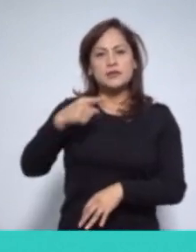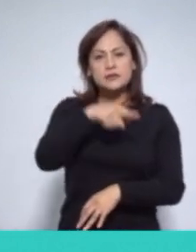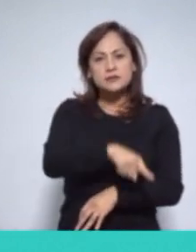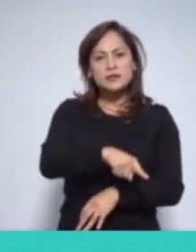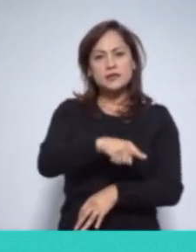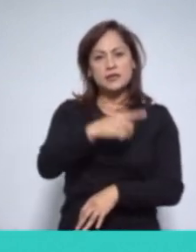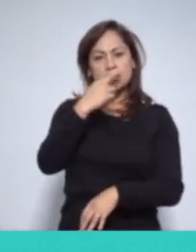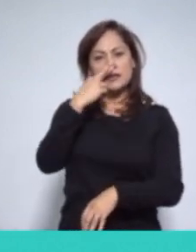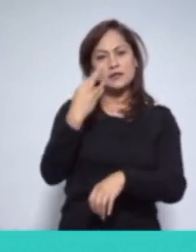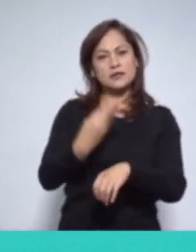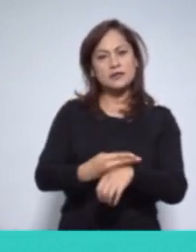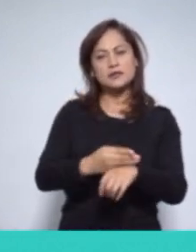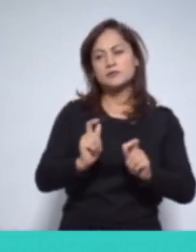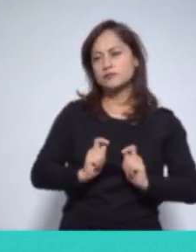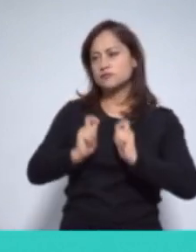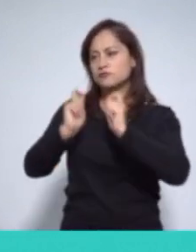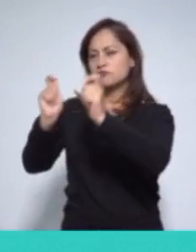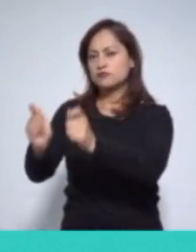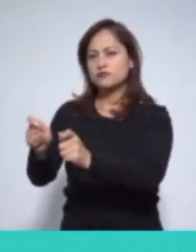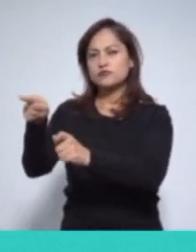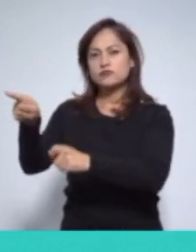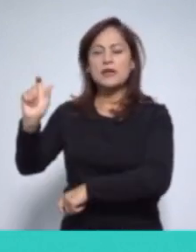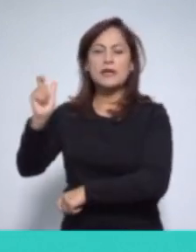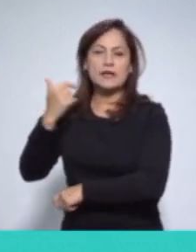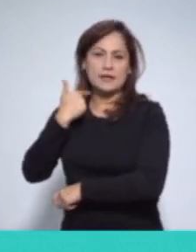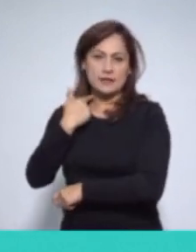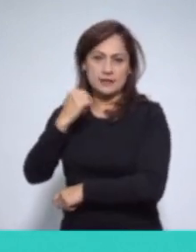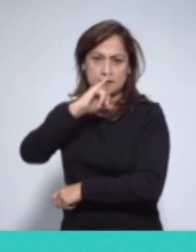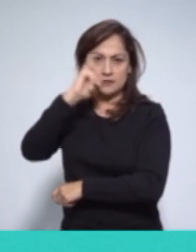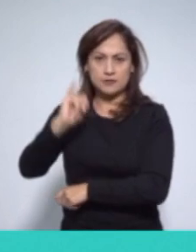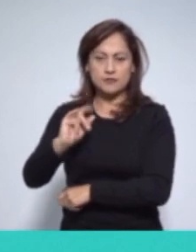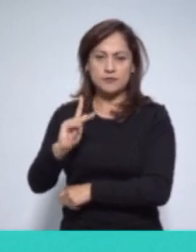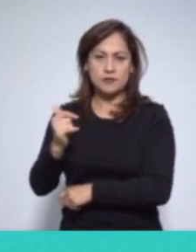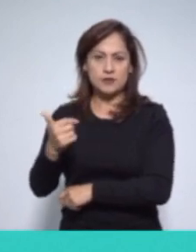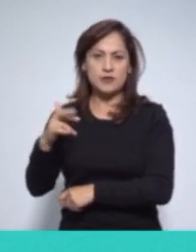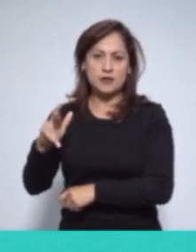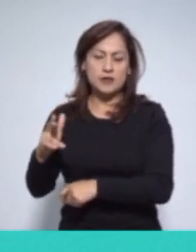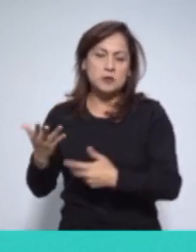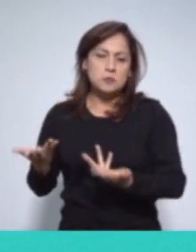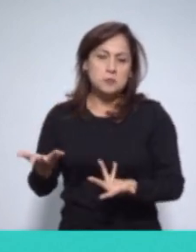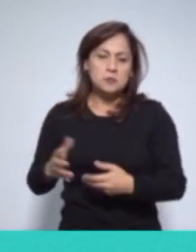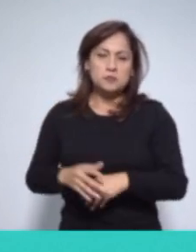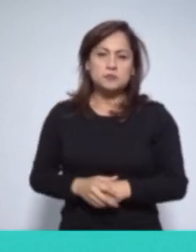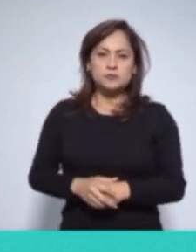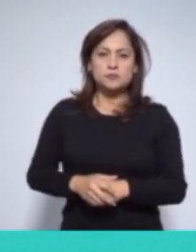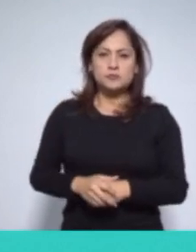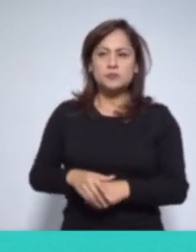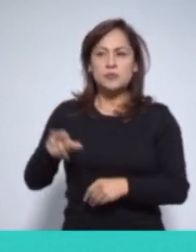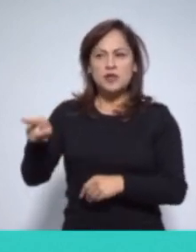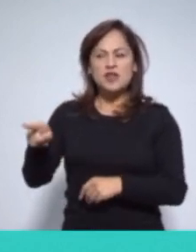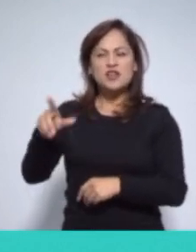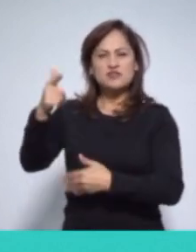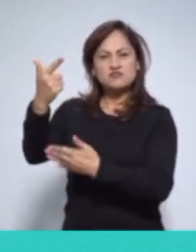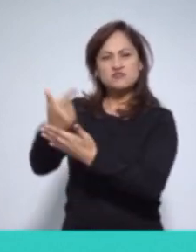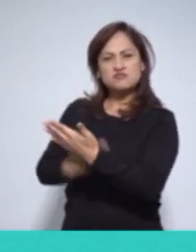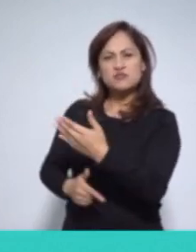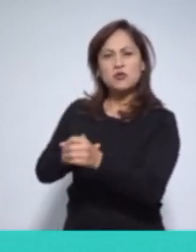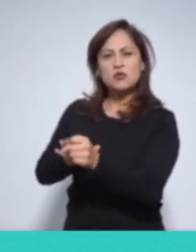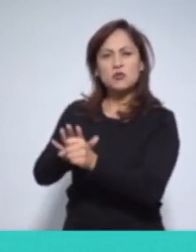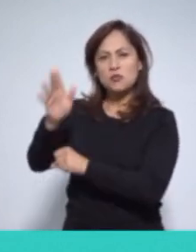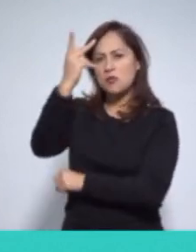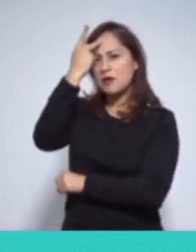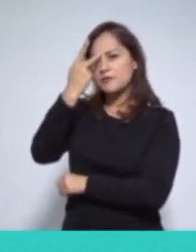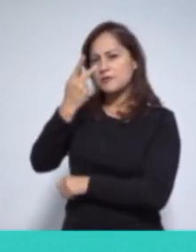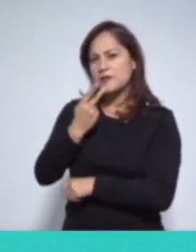y remover libremente al referido servidor público, que debía de cumplir, entre otros, con el requisito de poseer como antigüedad